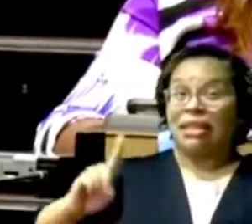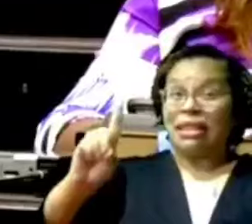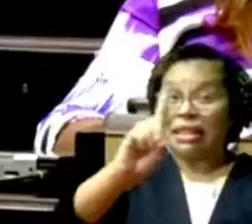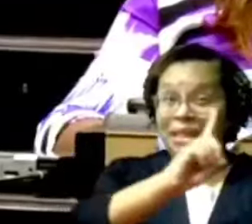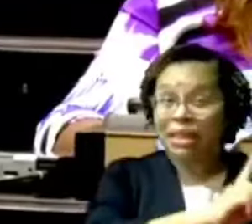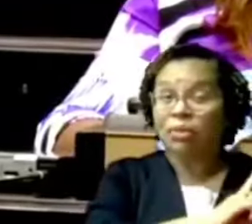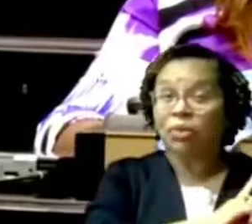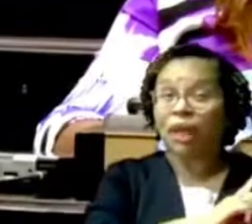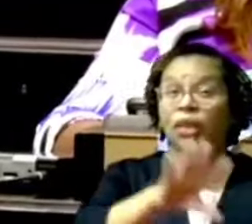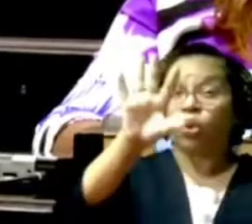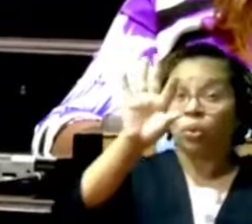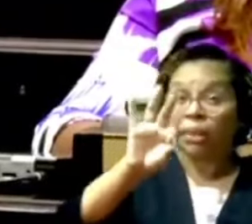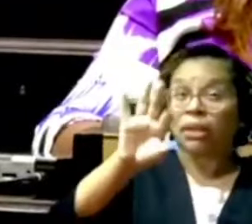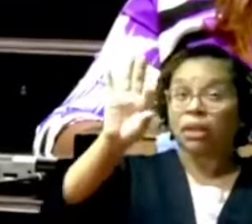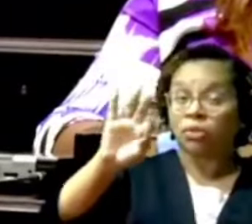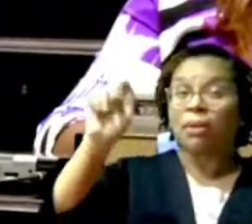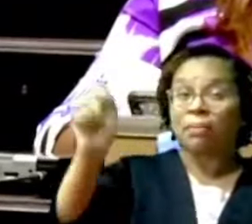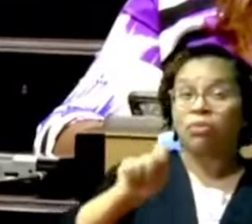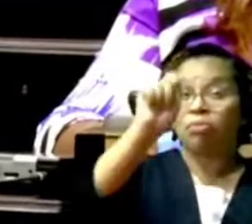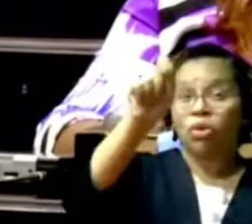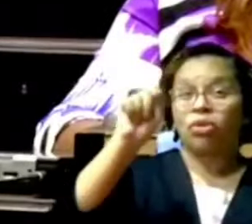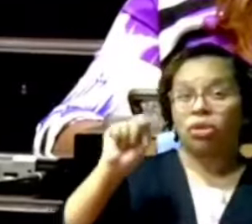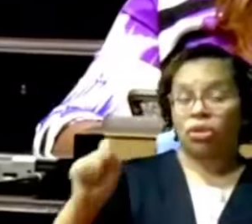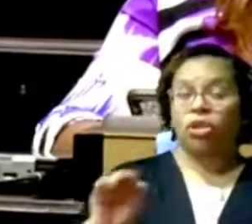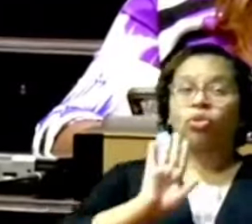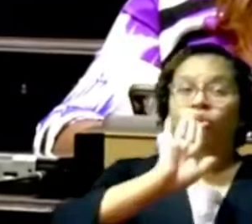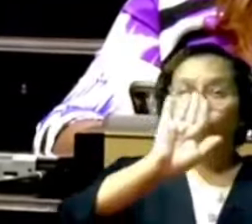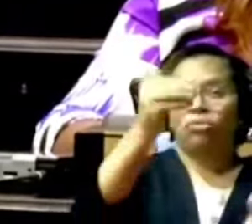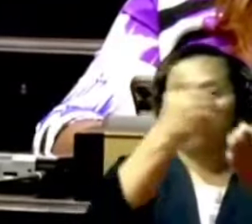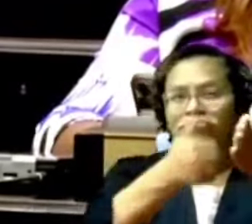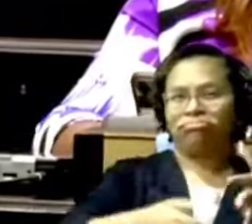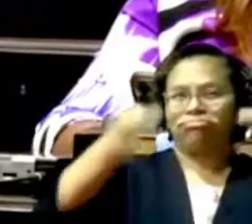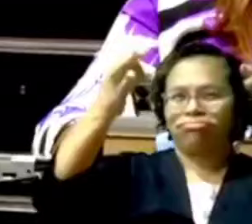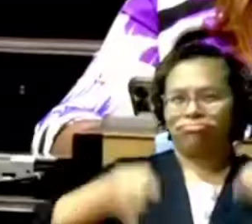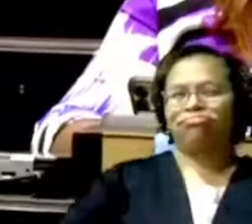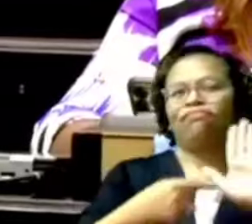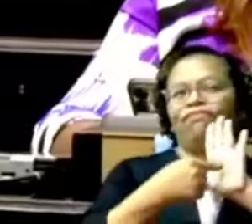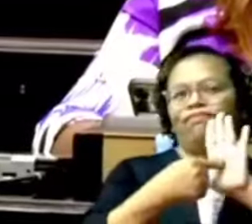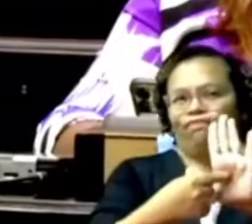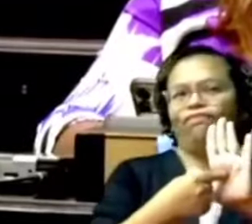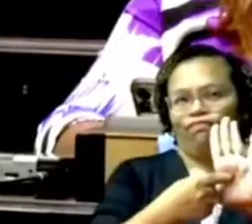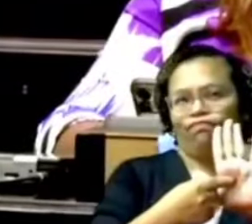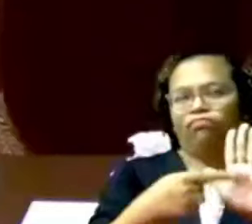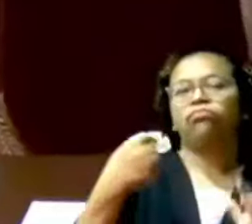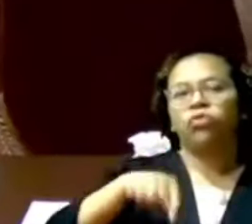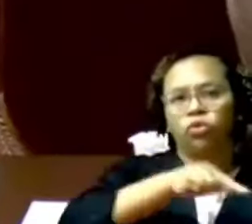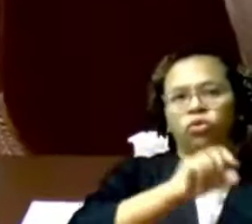99% ha cumplido con el rol de presentar su declaración jurada. Muchas gracias y nosotros hemos